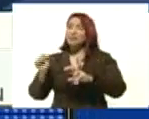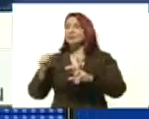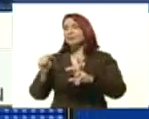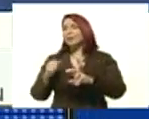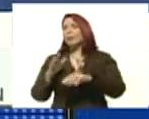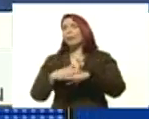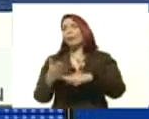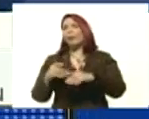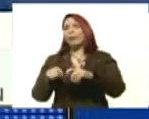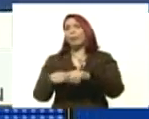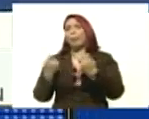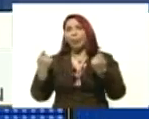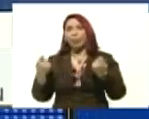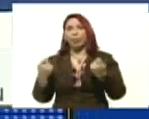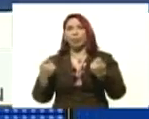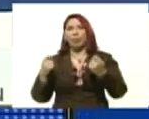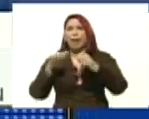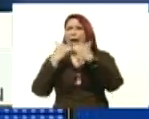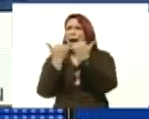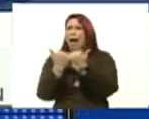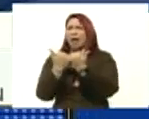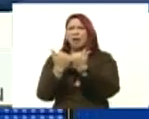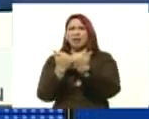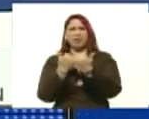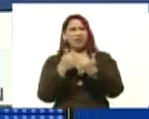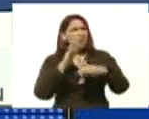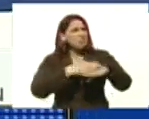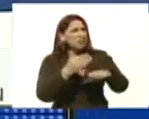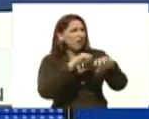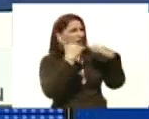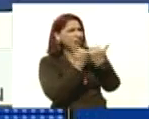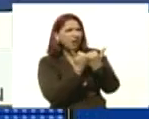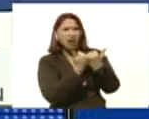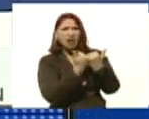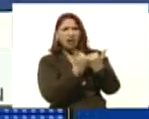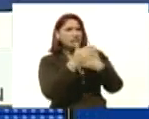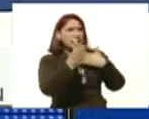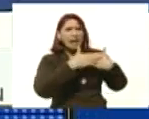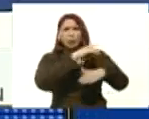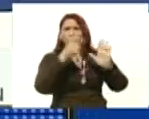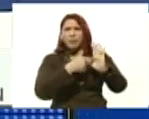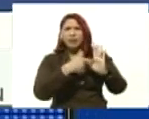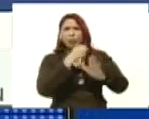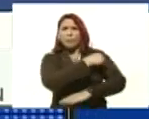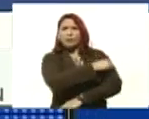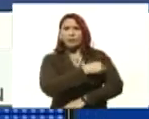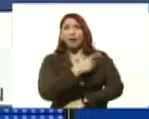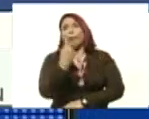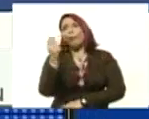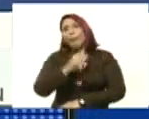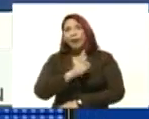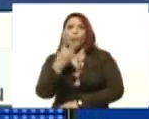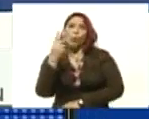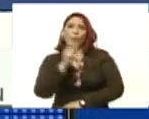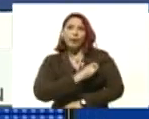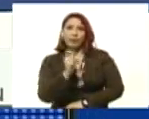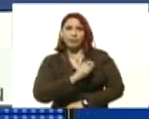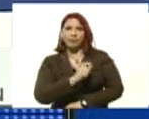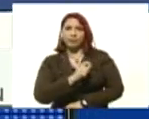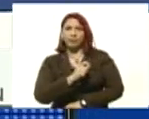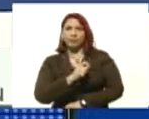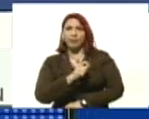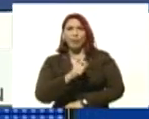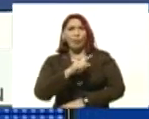se dañó el ala tal. Y yo dije, uy, se dañó el ala tal y la cerraron todas. Claro, al pasar un mes, dos meses, se deterioró toda la